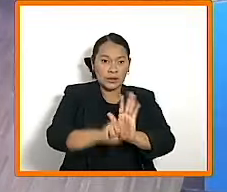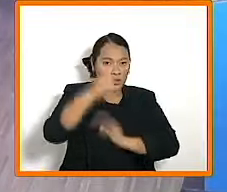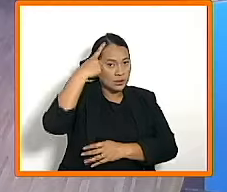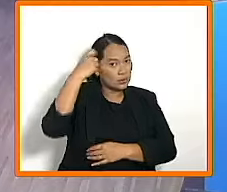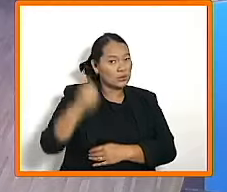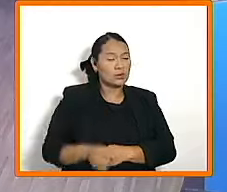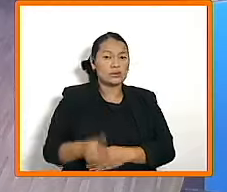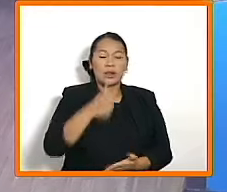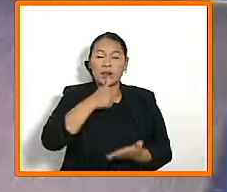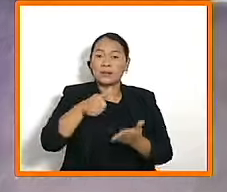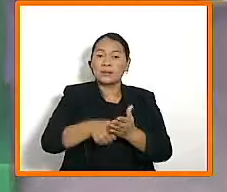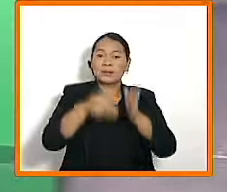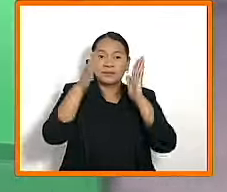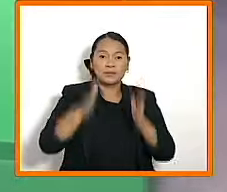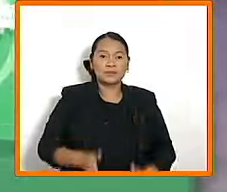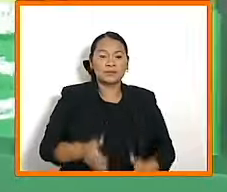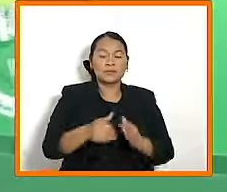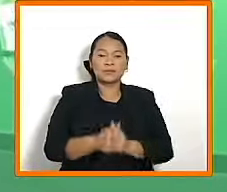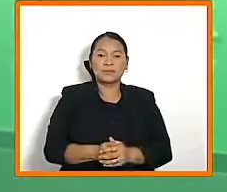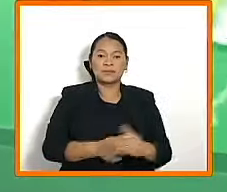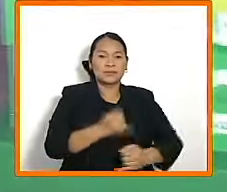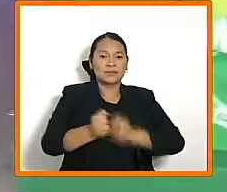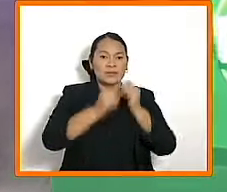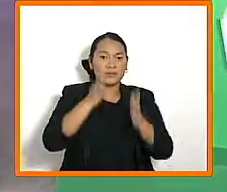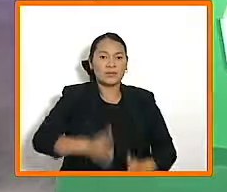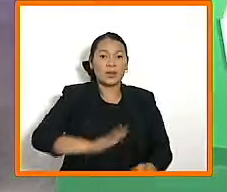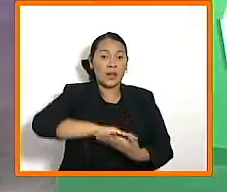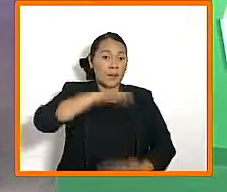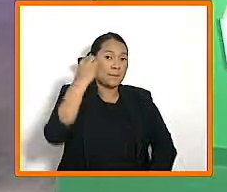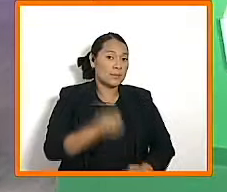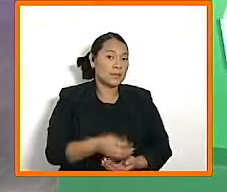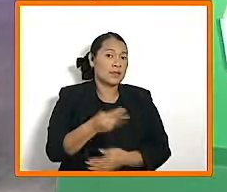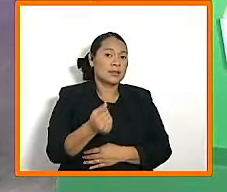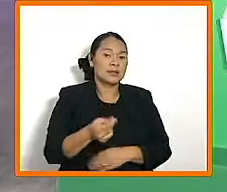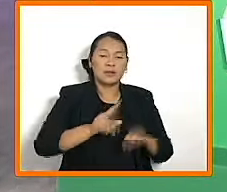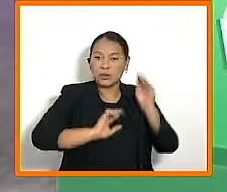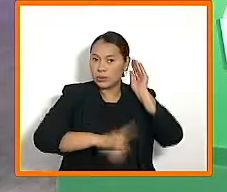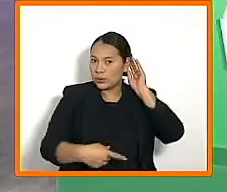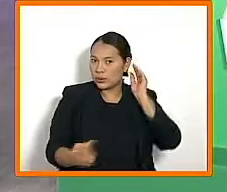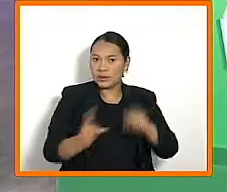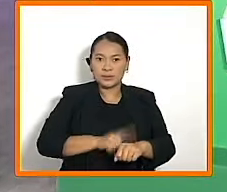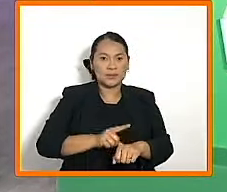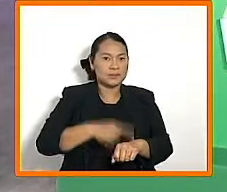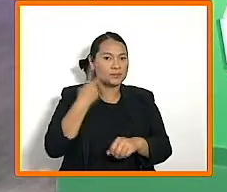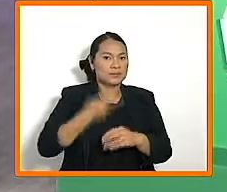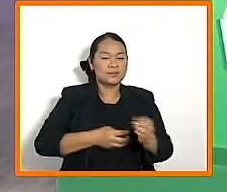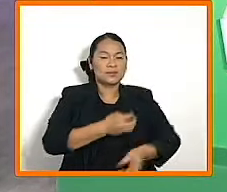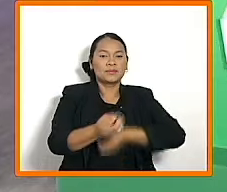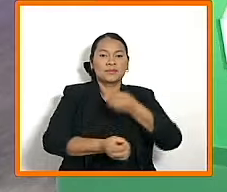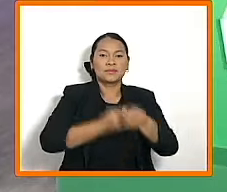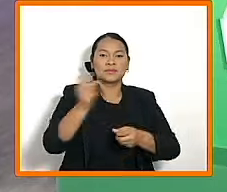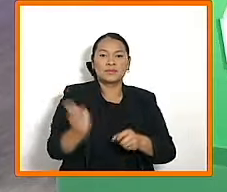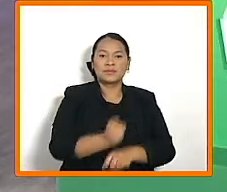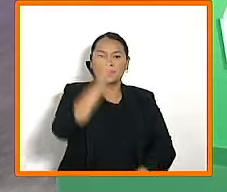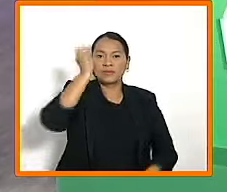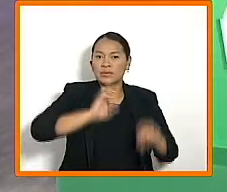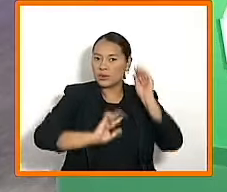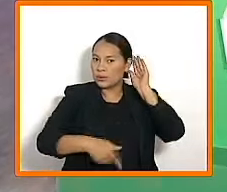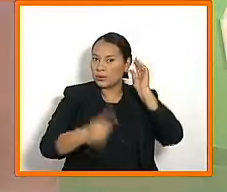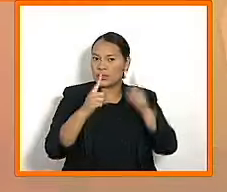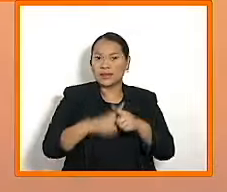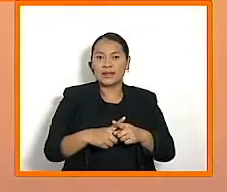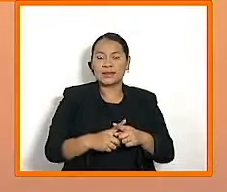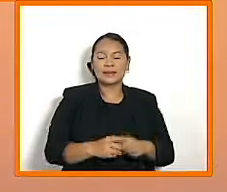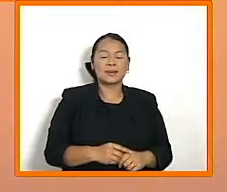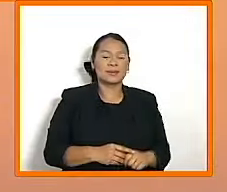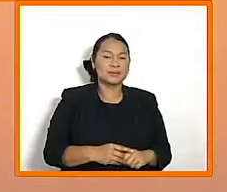sueños cartero Espero que estés listo para multiplicar tu premio de diaria para esta mañana conociendo la Esfera ganadora en multix porque esta